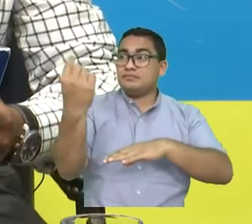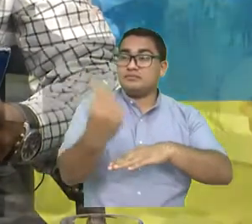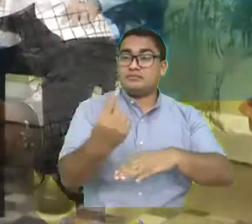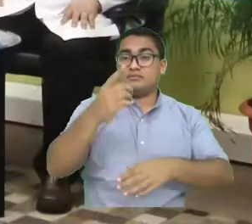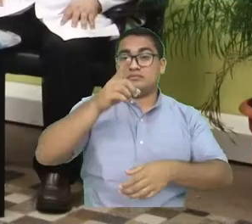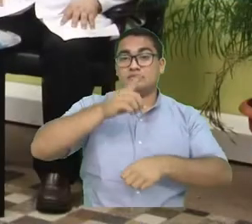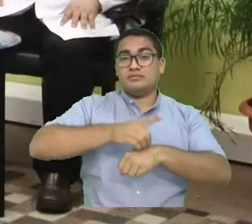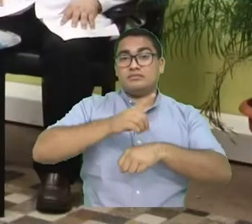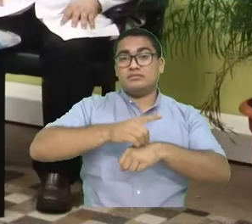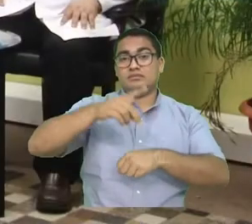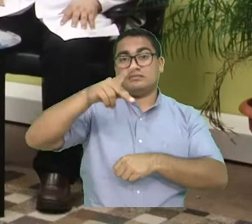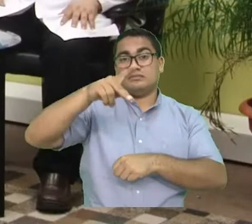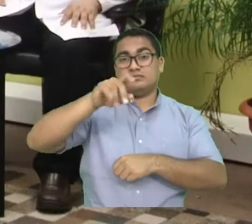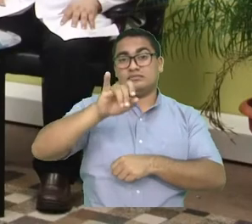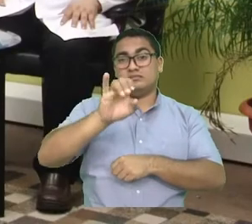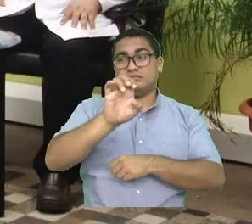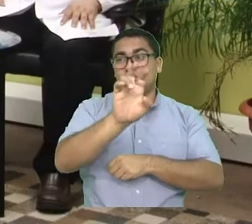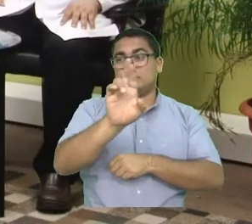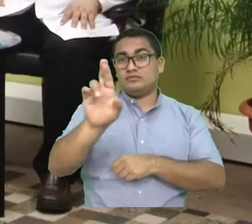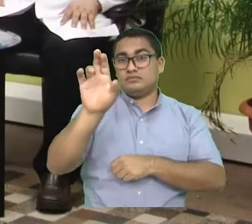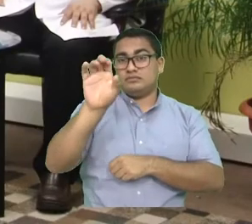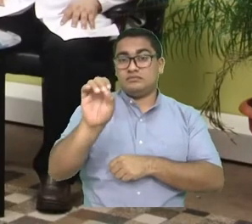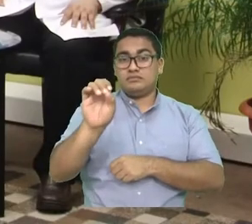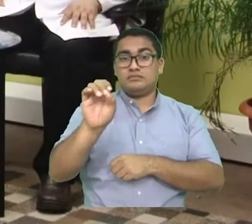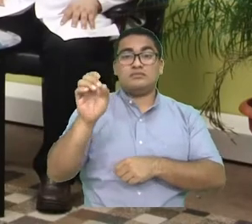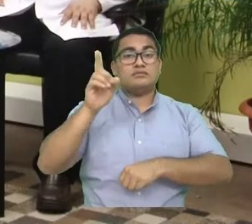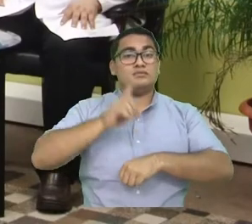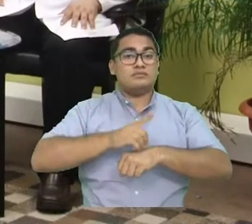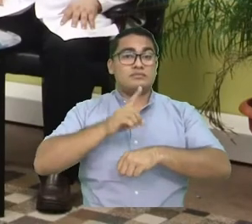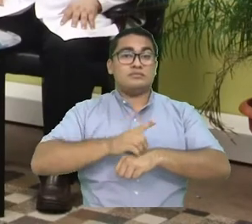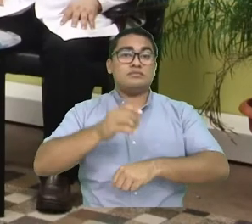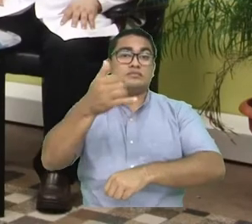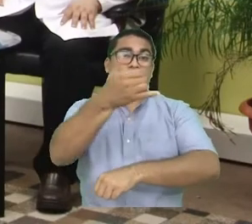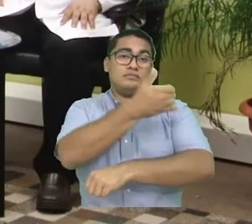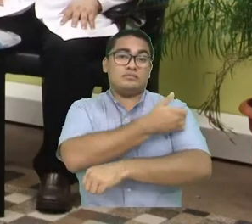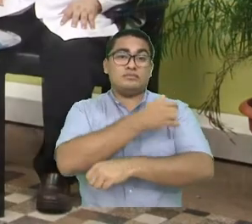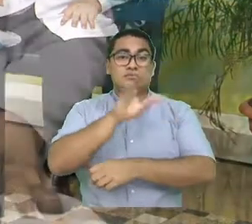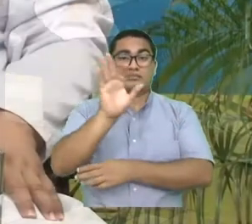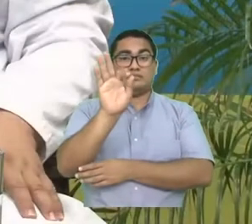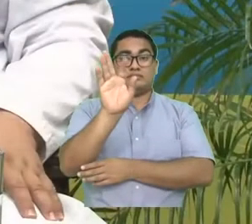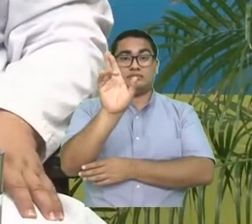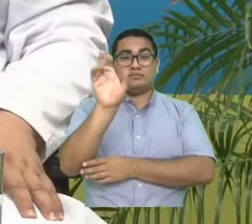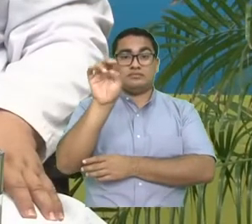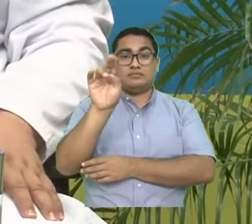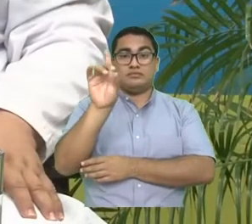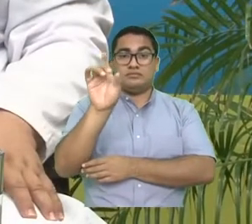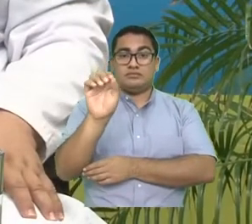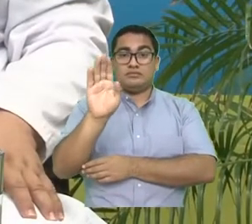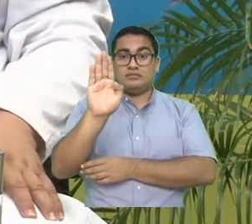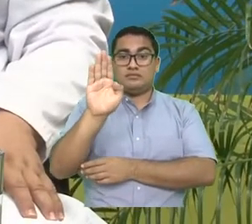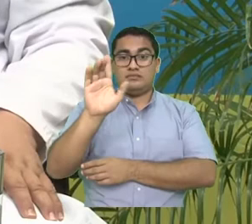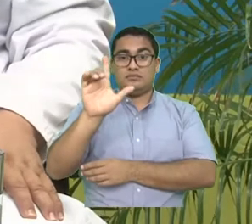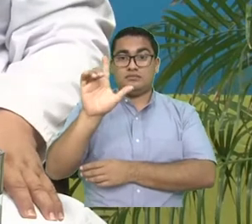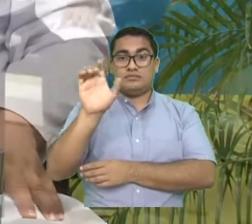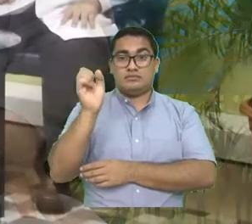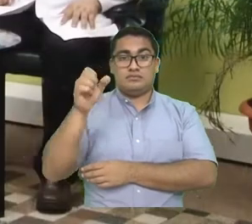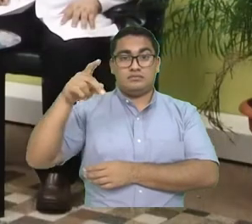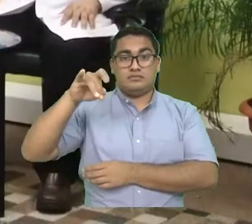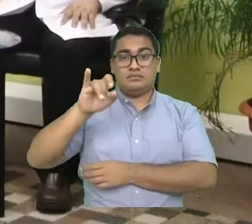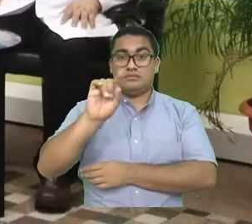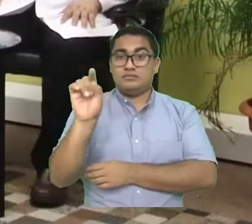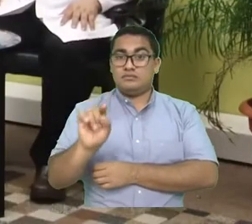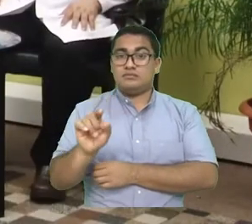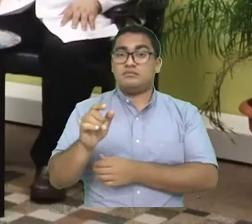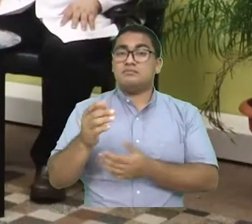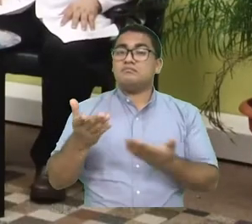Reyes Castillo, quien es médico internista del Hospital Fernando Vélez Pai. Bienvenido, doctor. Muchísimas gracias. Mucho